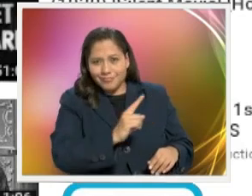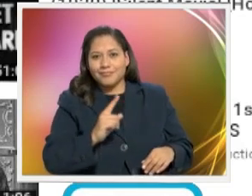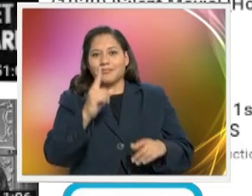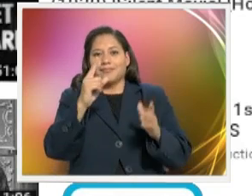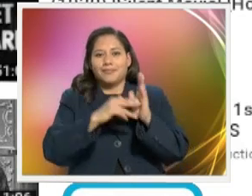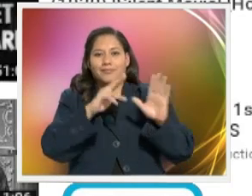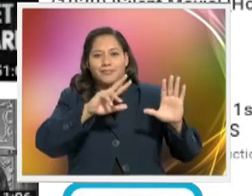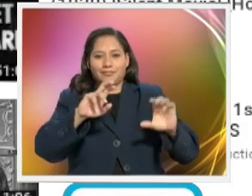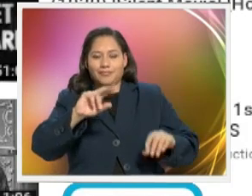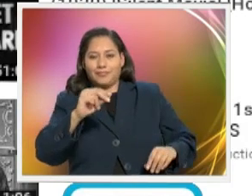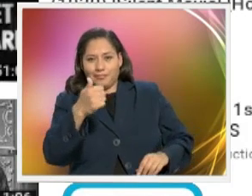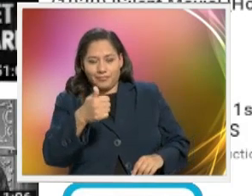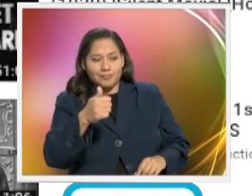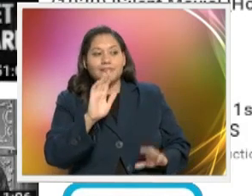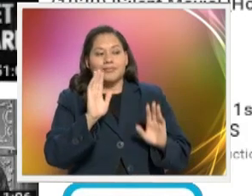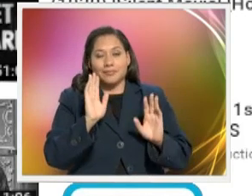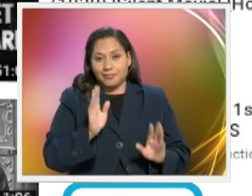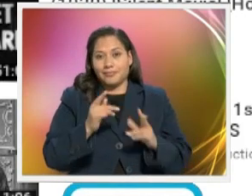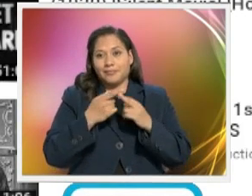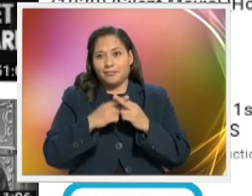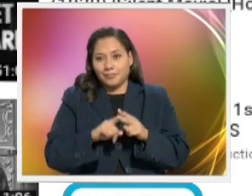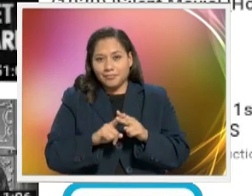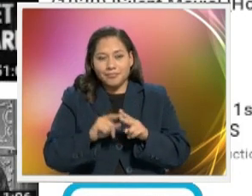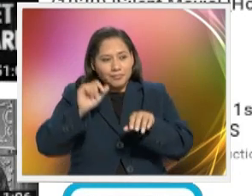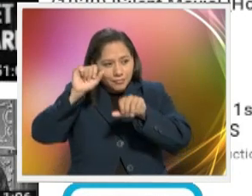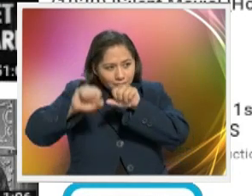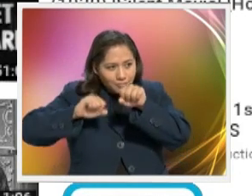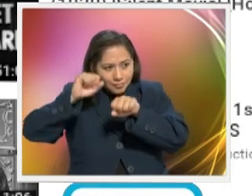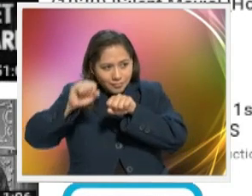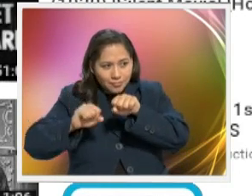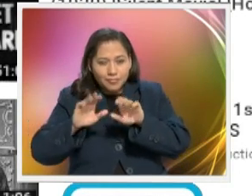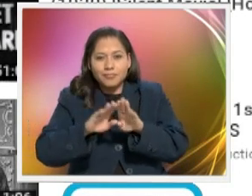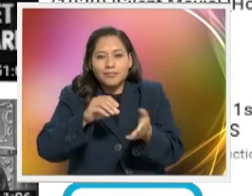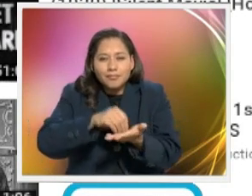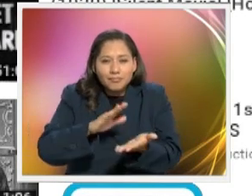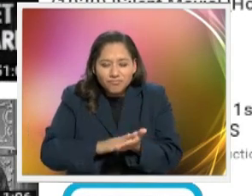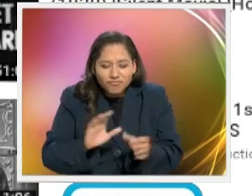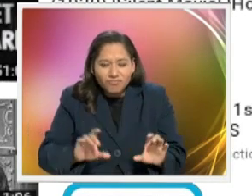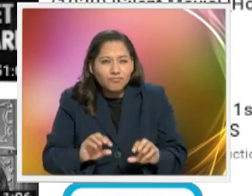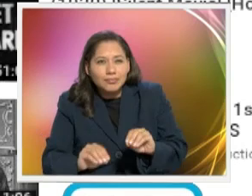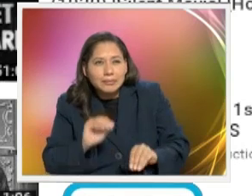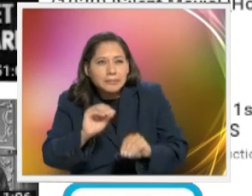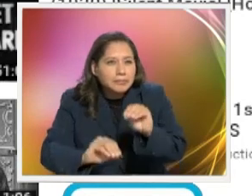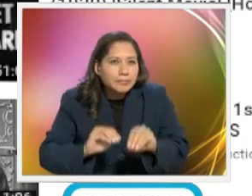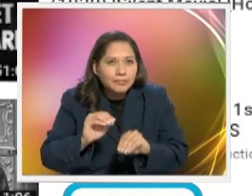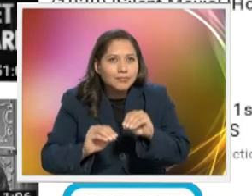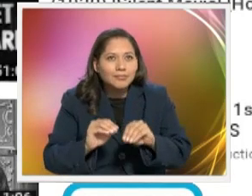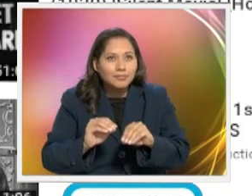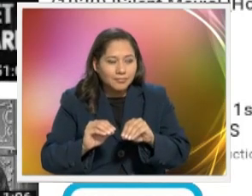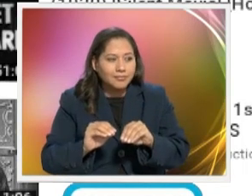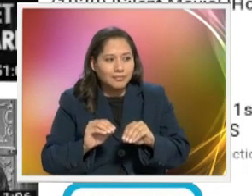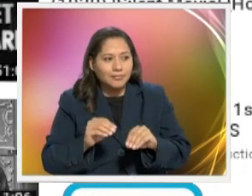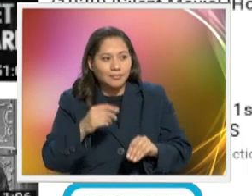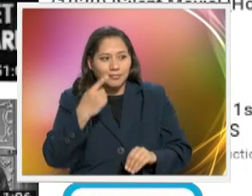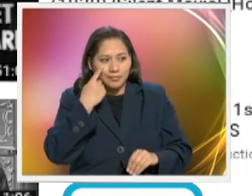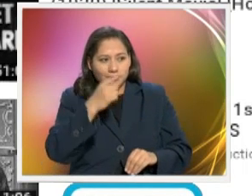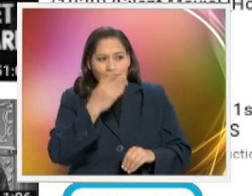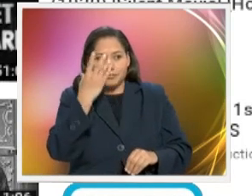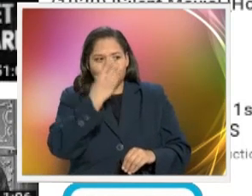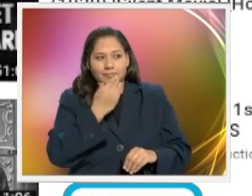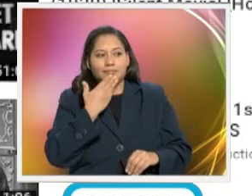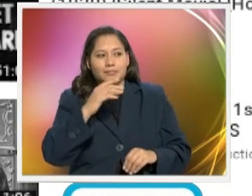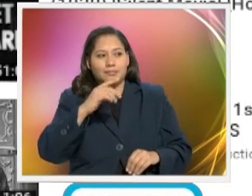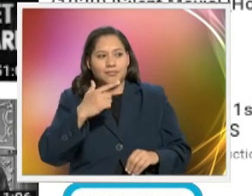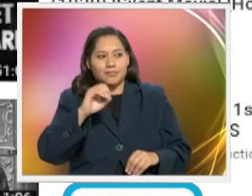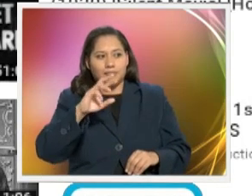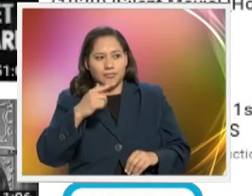1896, que ya comienza pues, a trabajar con la edición, por ejemplo, el efecto especial. Claro. Entonces, bueno, mira nada más qué maravilla, Georges